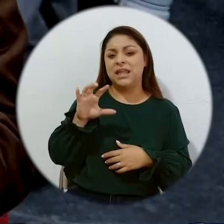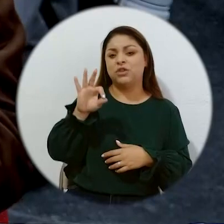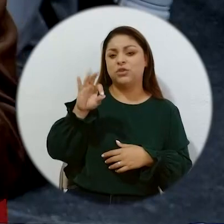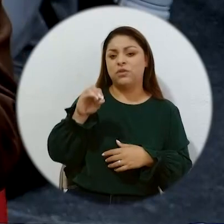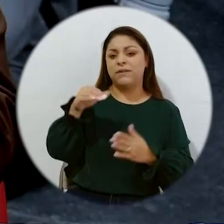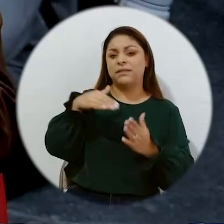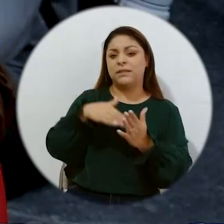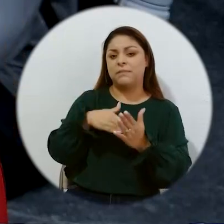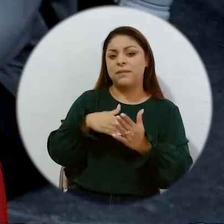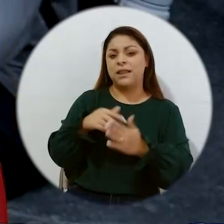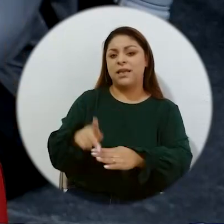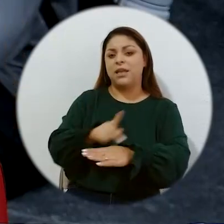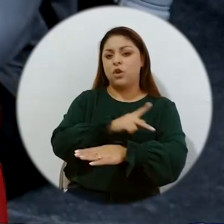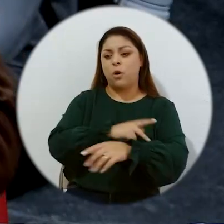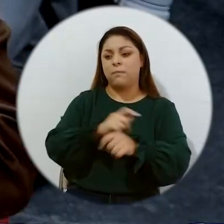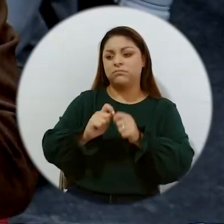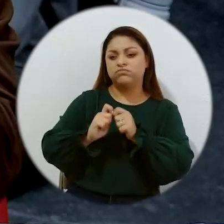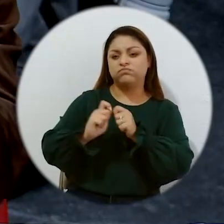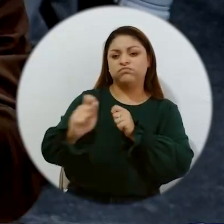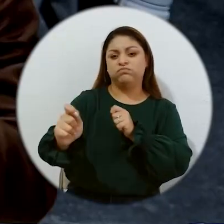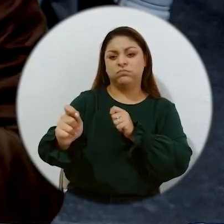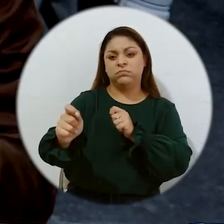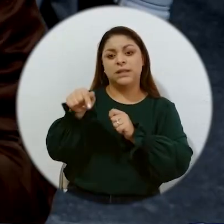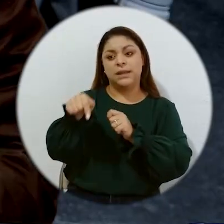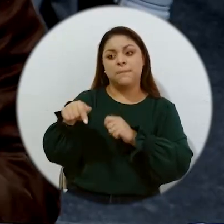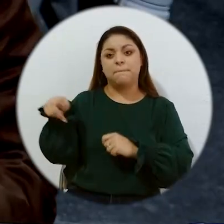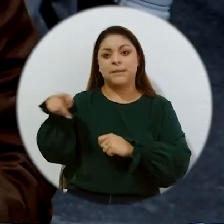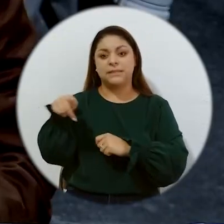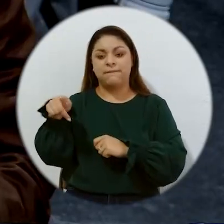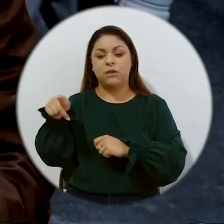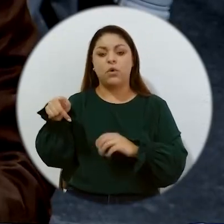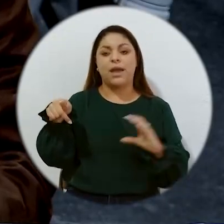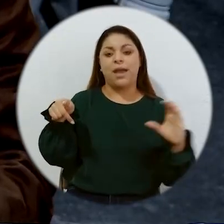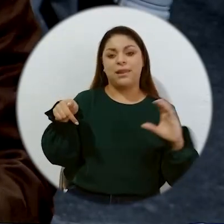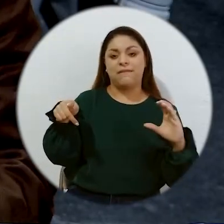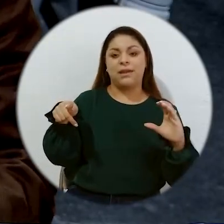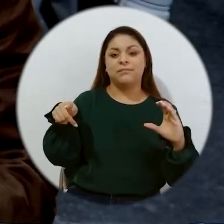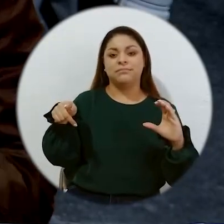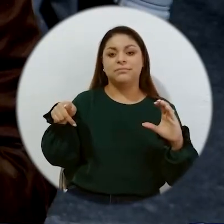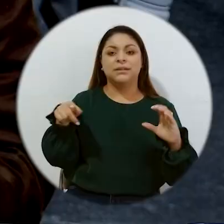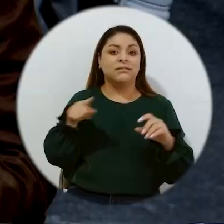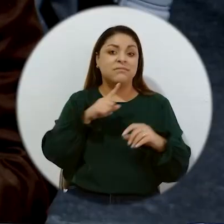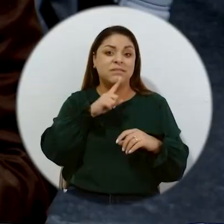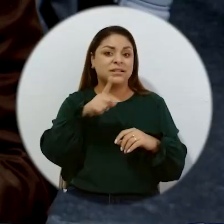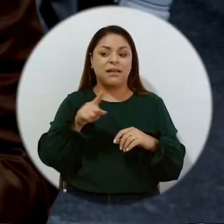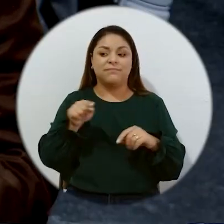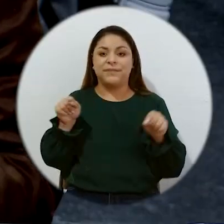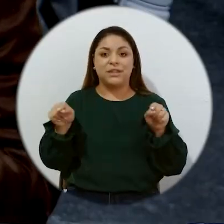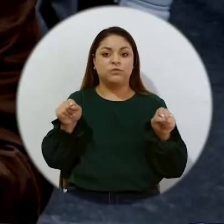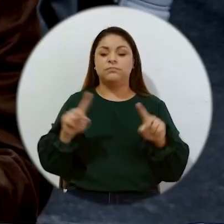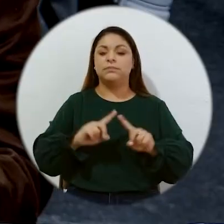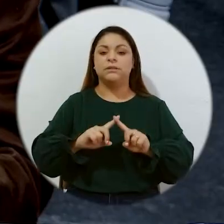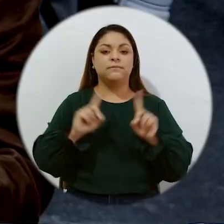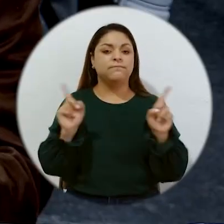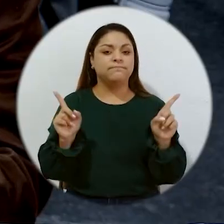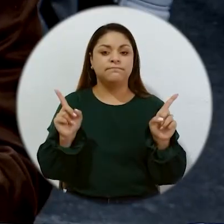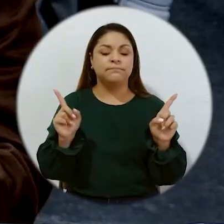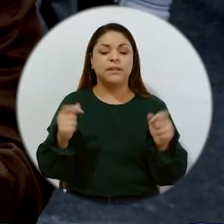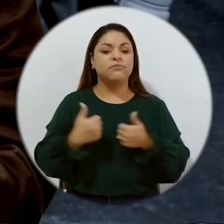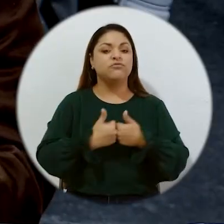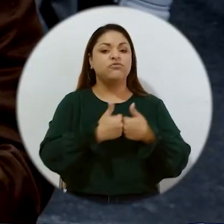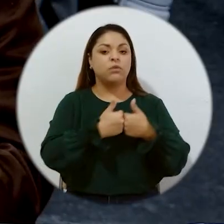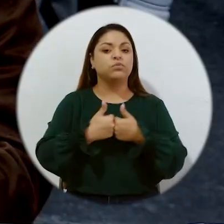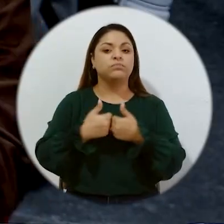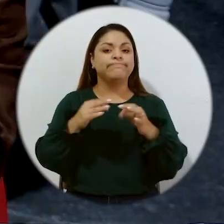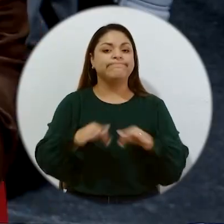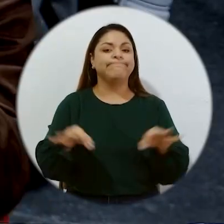590.000 kilómetros cuadrados ahí en el Pacífico y parte del Caribe, y es diferente. Entonces son retos importantes